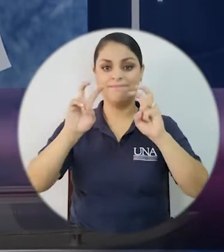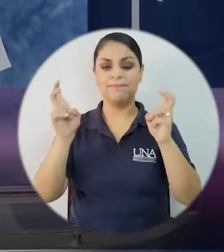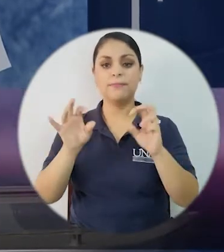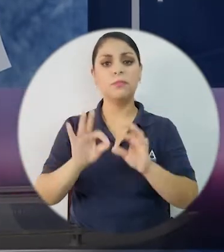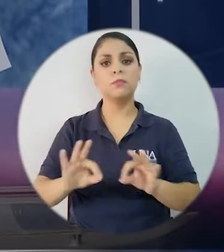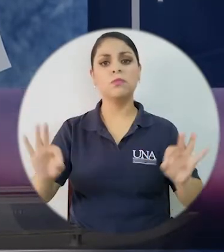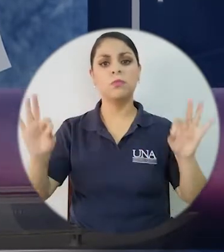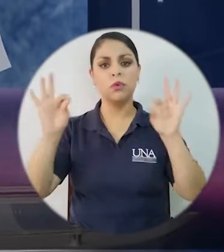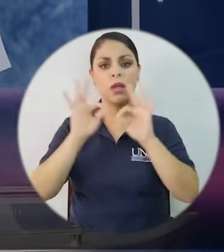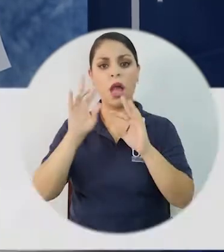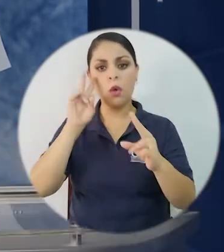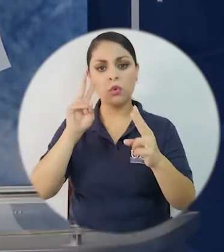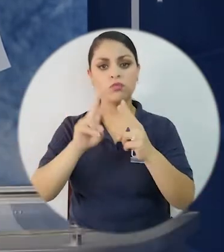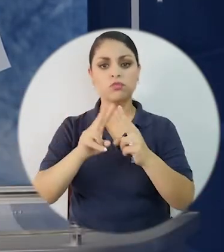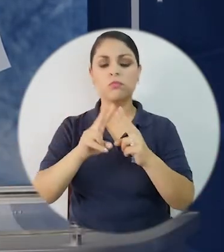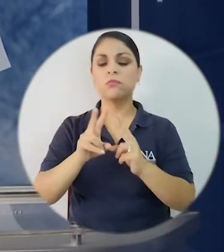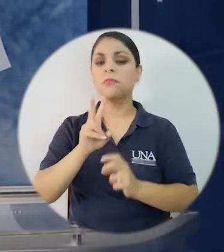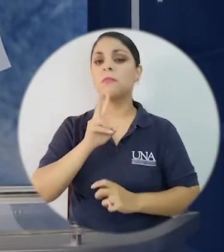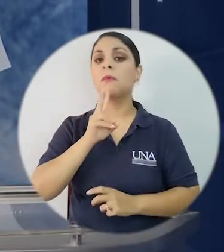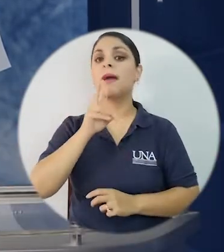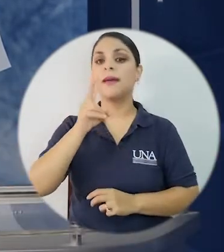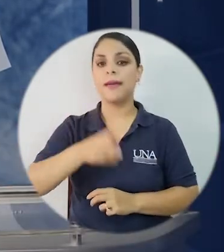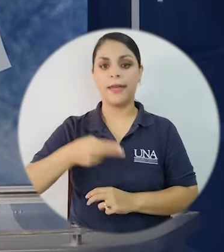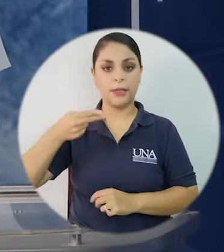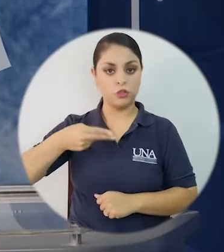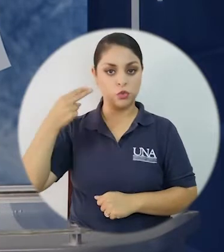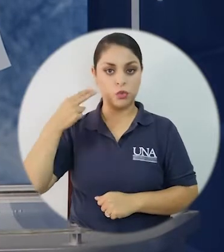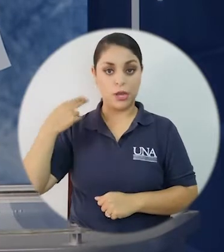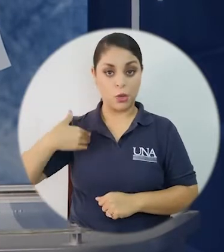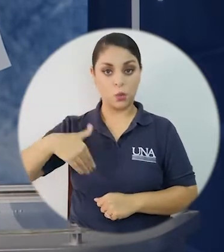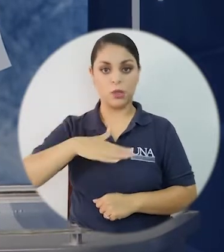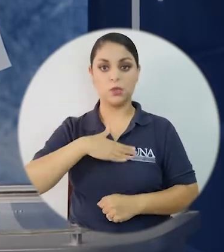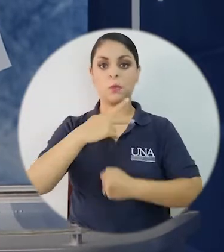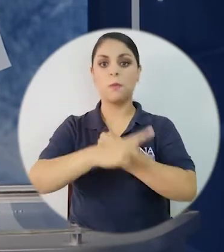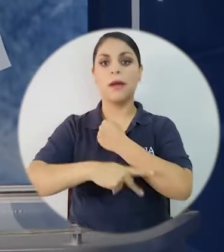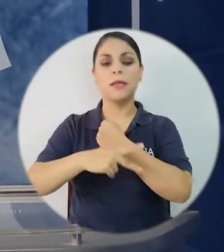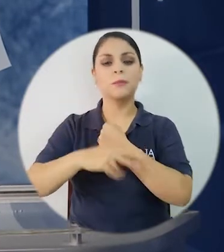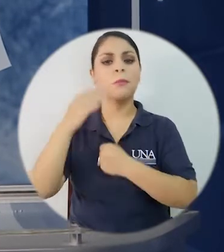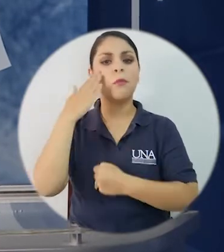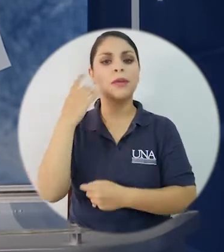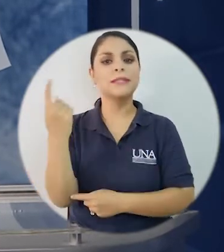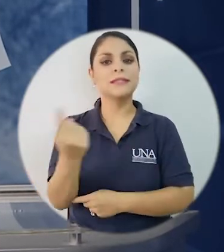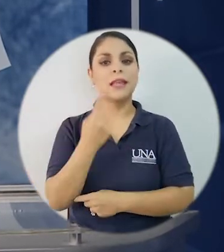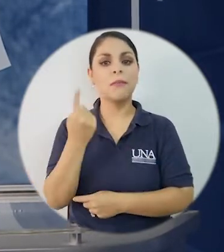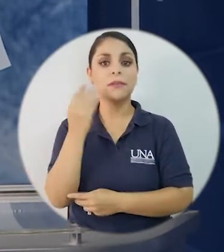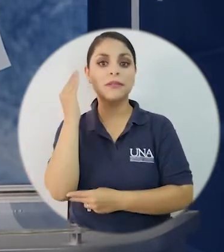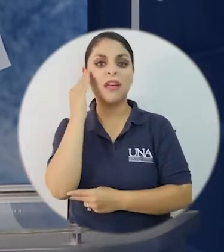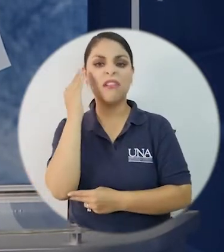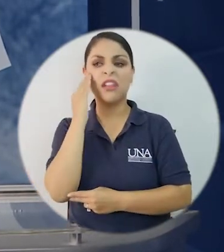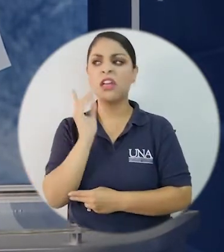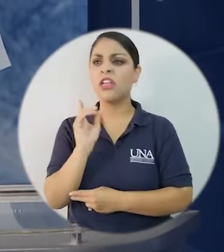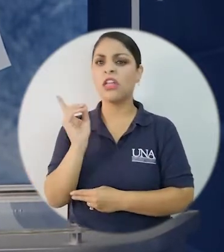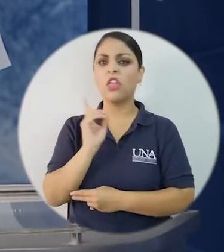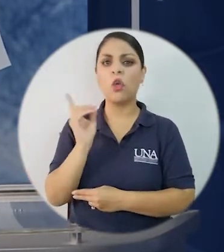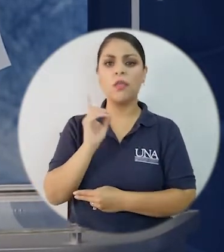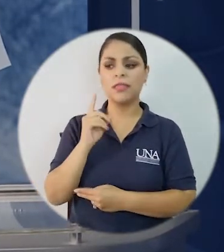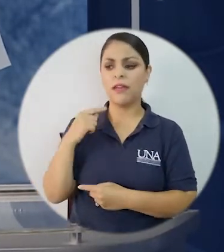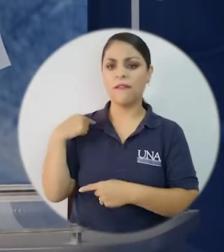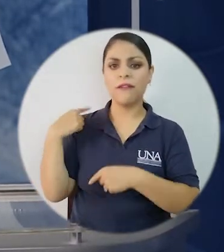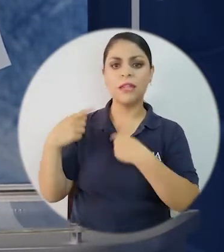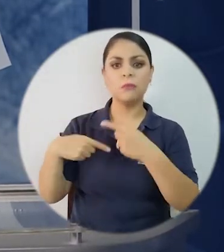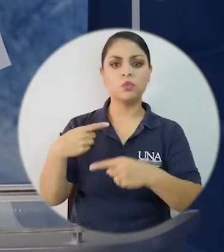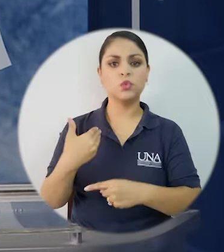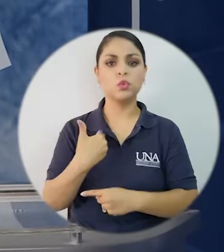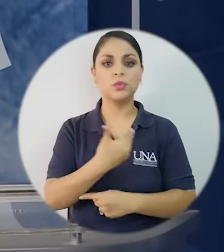importante conocer la verdadera historia de nuestro país, porque siempre saber de dónde venimos es muy importante